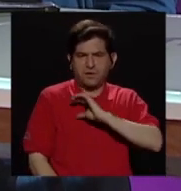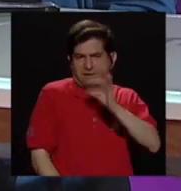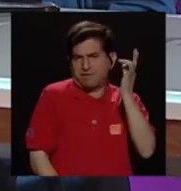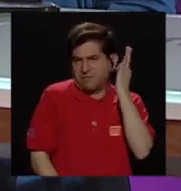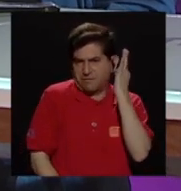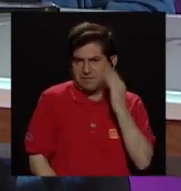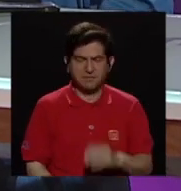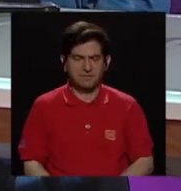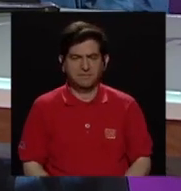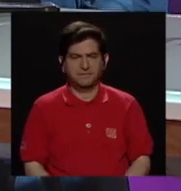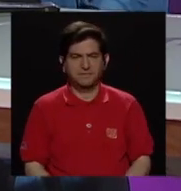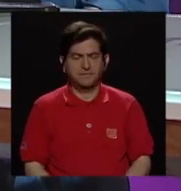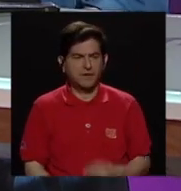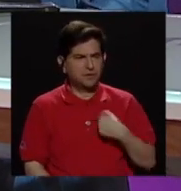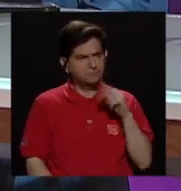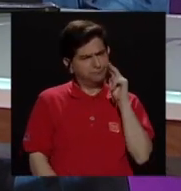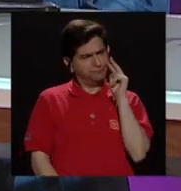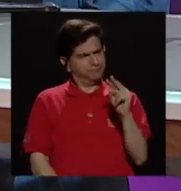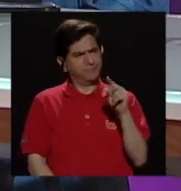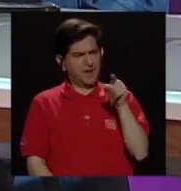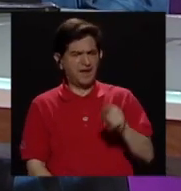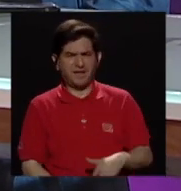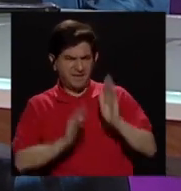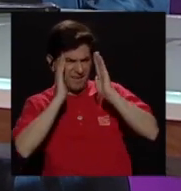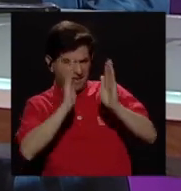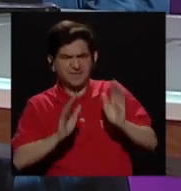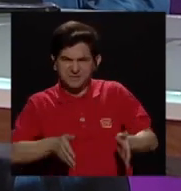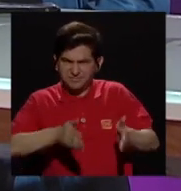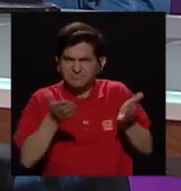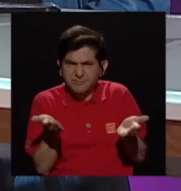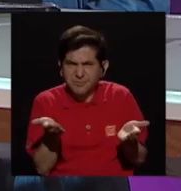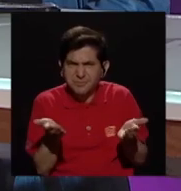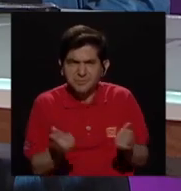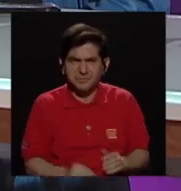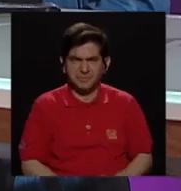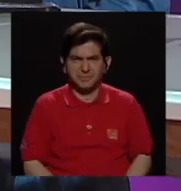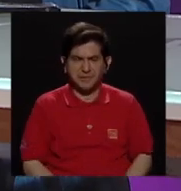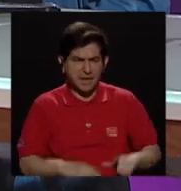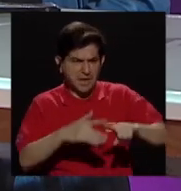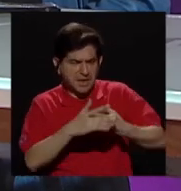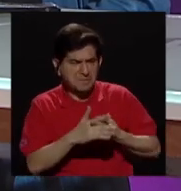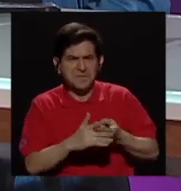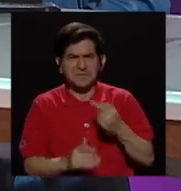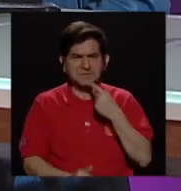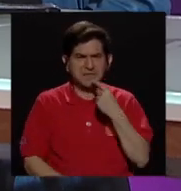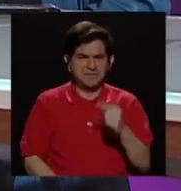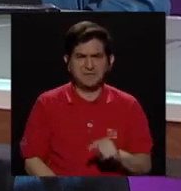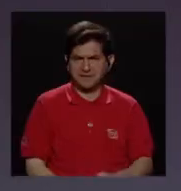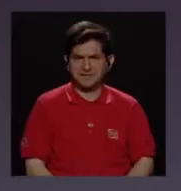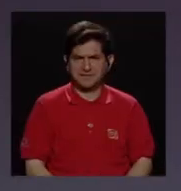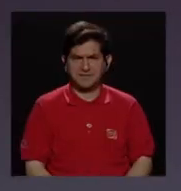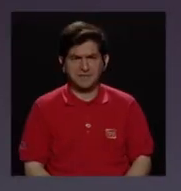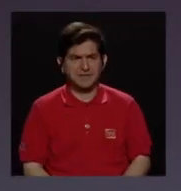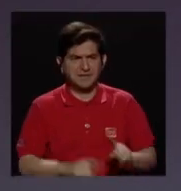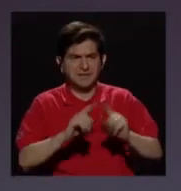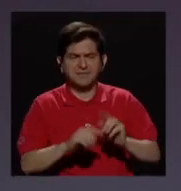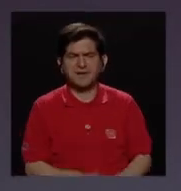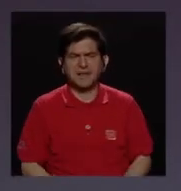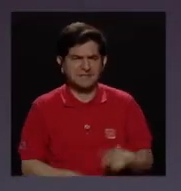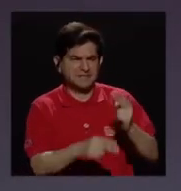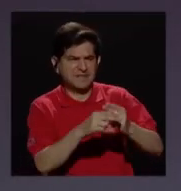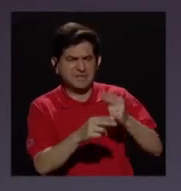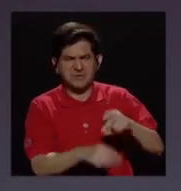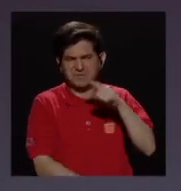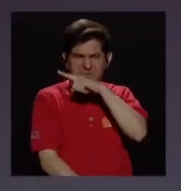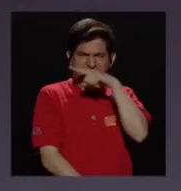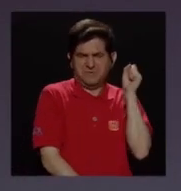tiene. Y entonces yo veía cómo a él lo trataban. Entonces ya cuando empezaron a decir estos apodos horribles, ¿sabes?